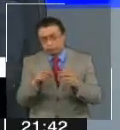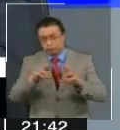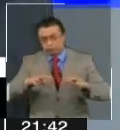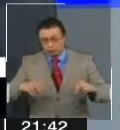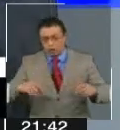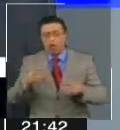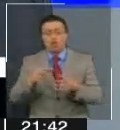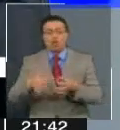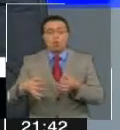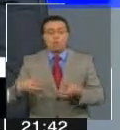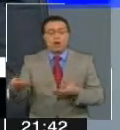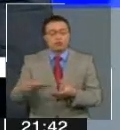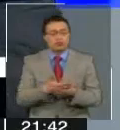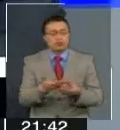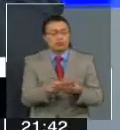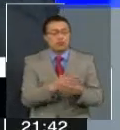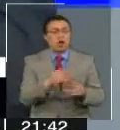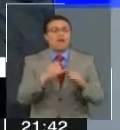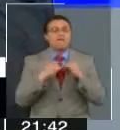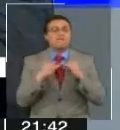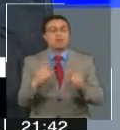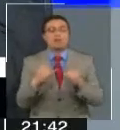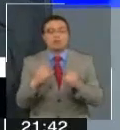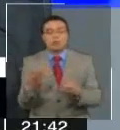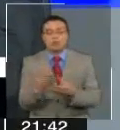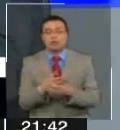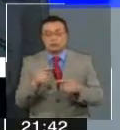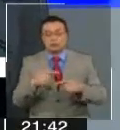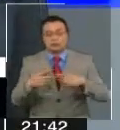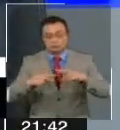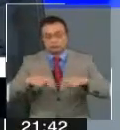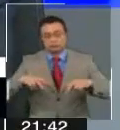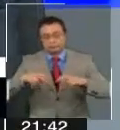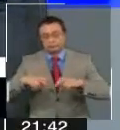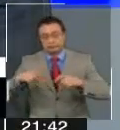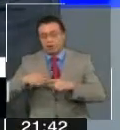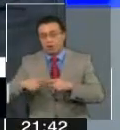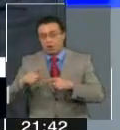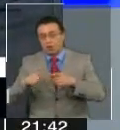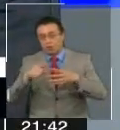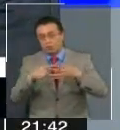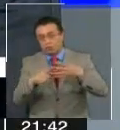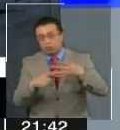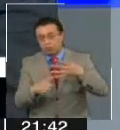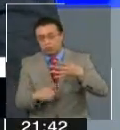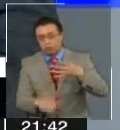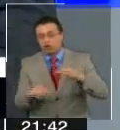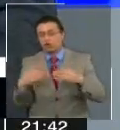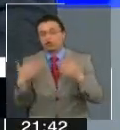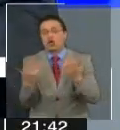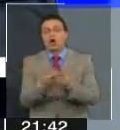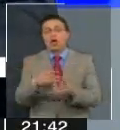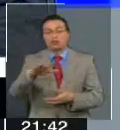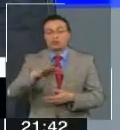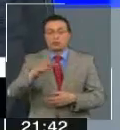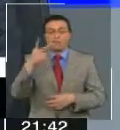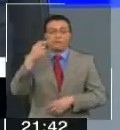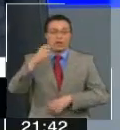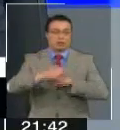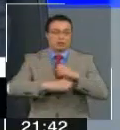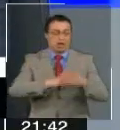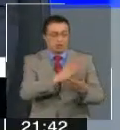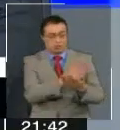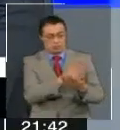recabar documentos, a hacer informes. Y ahí como que empezaron a aflorar diferentes antecedentes de toda la situación. Imagínense, son más de 20 años